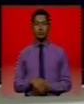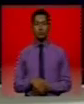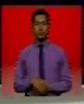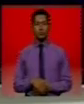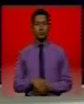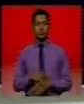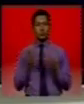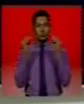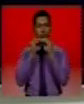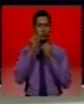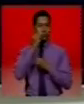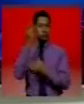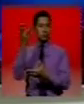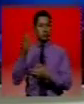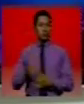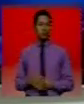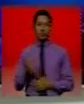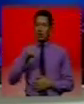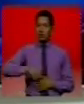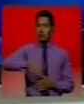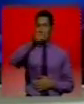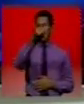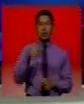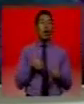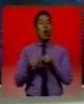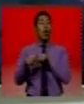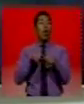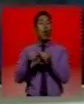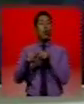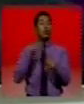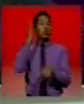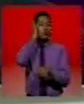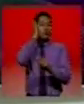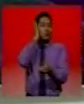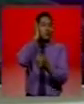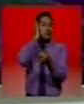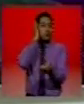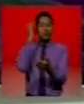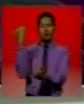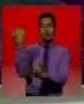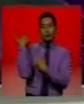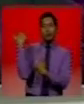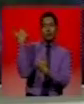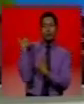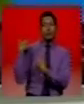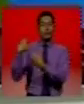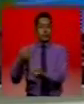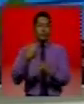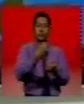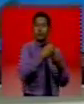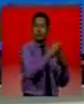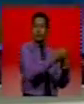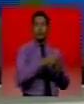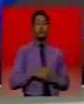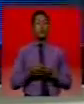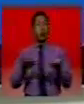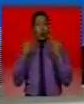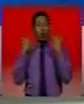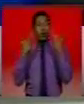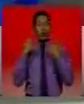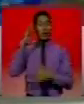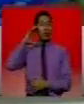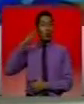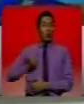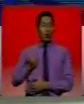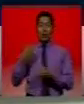Más información, continúa el concurso de la asignación de frecuencias para radio y televisión. En Guayaquil, Cuenca y Quito se